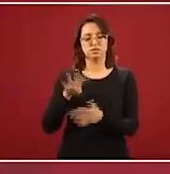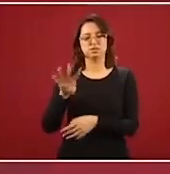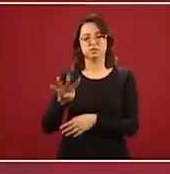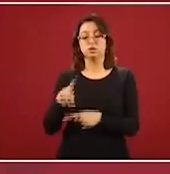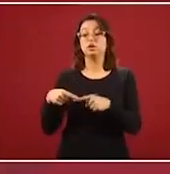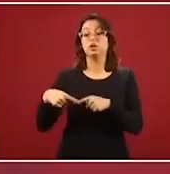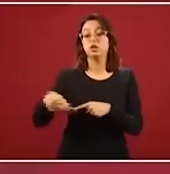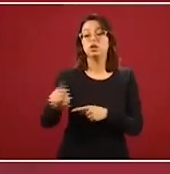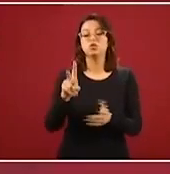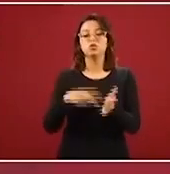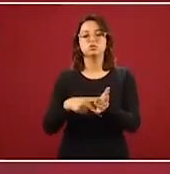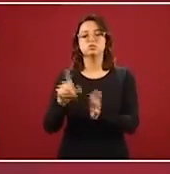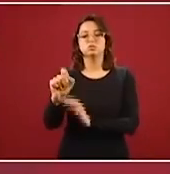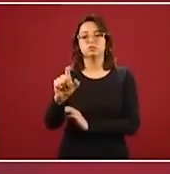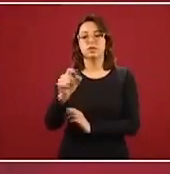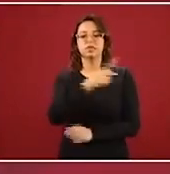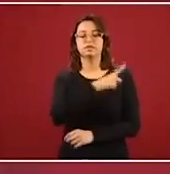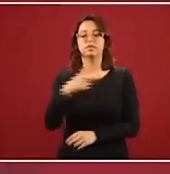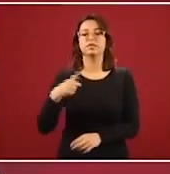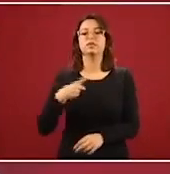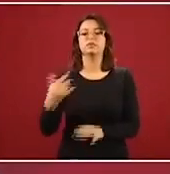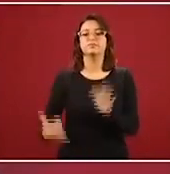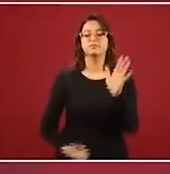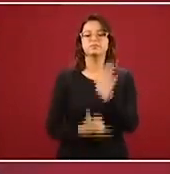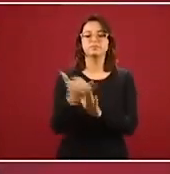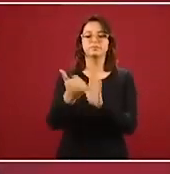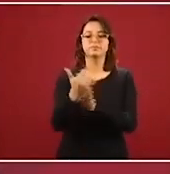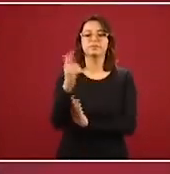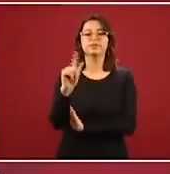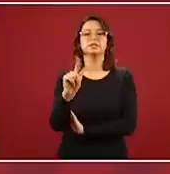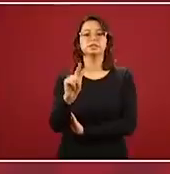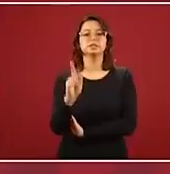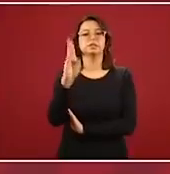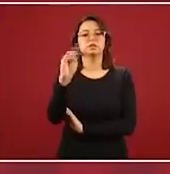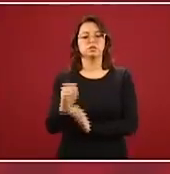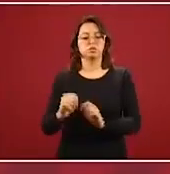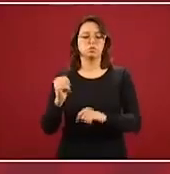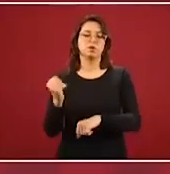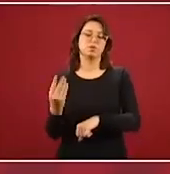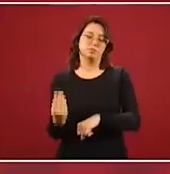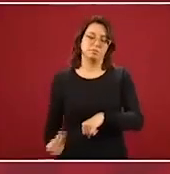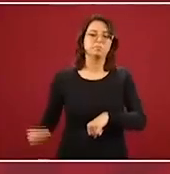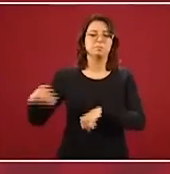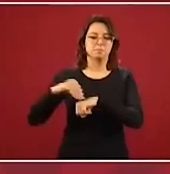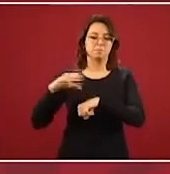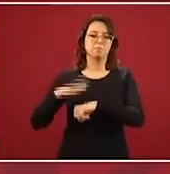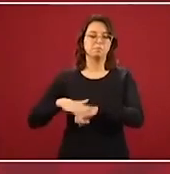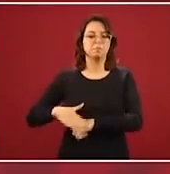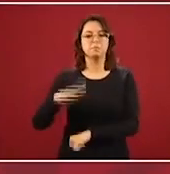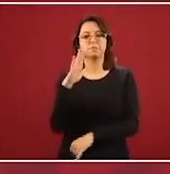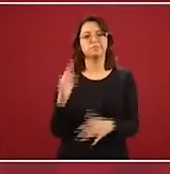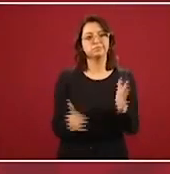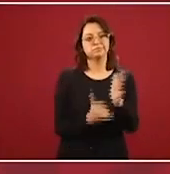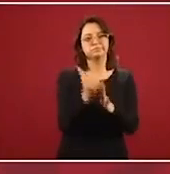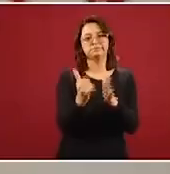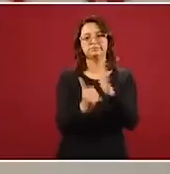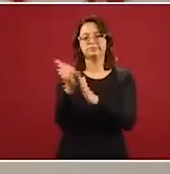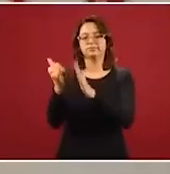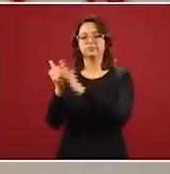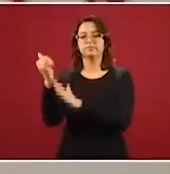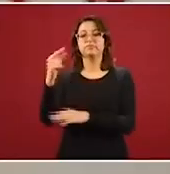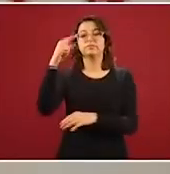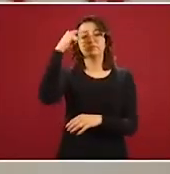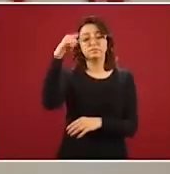nos corresponde construir 79 más para